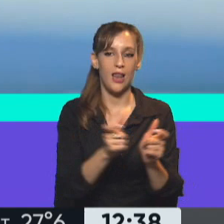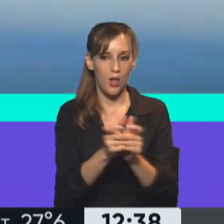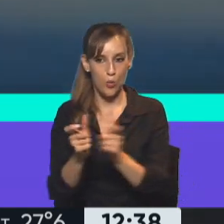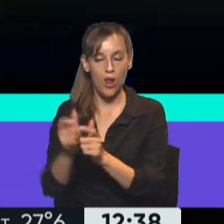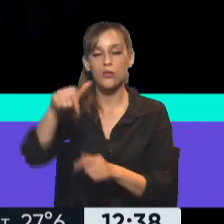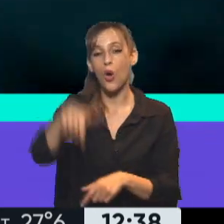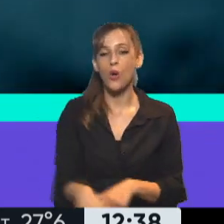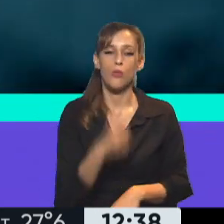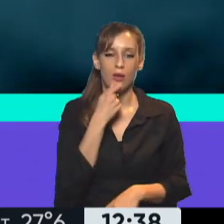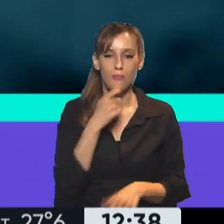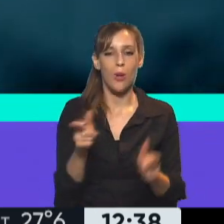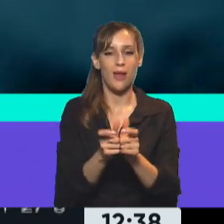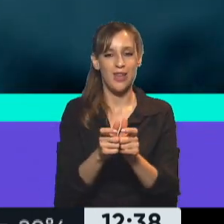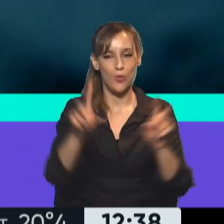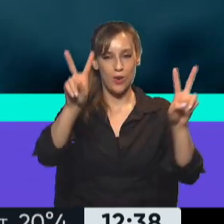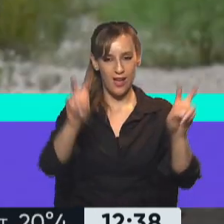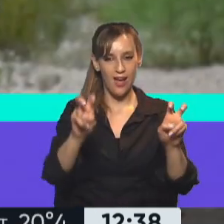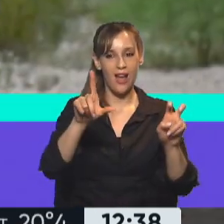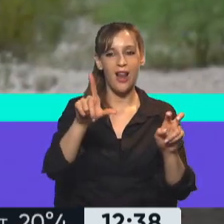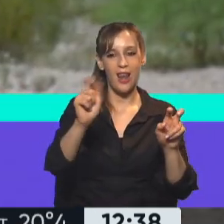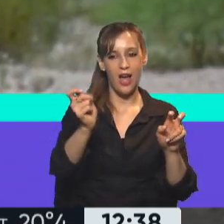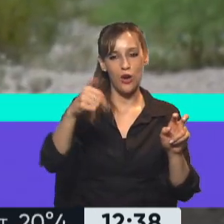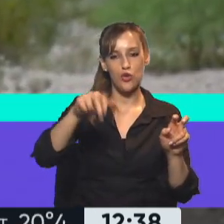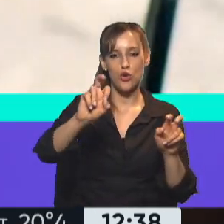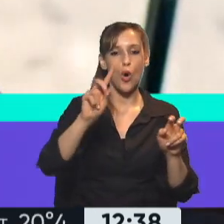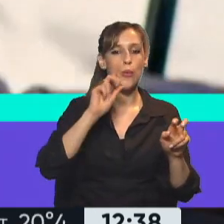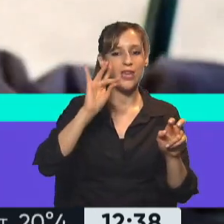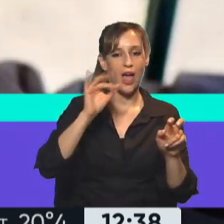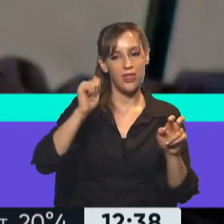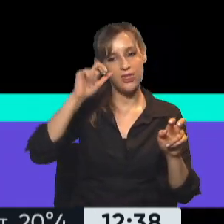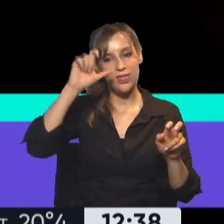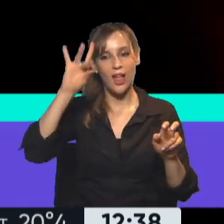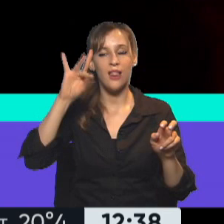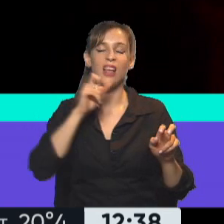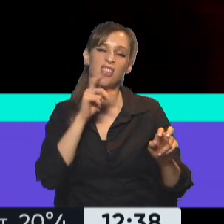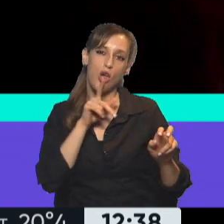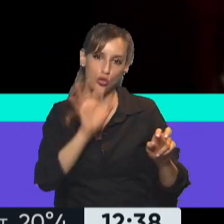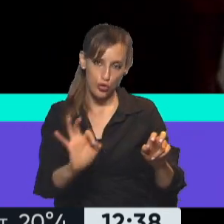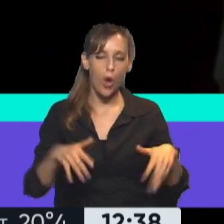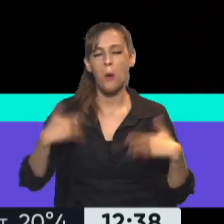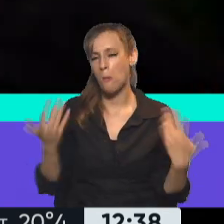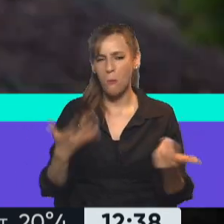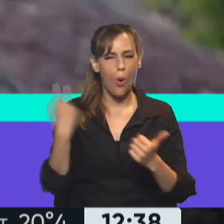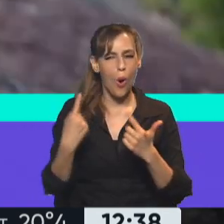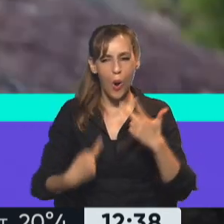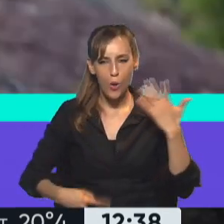Novia del Desierto, la posibilidad de encontrarnos con este trabajo y muchos otros más. Mala Madre, La Botera,